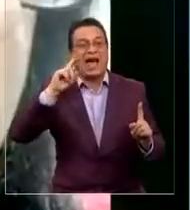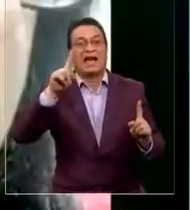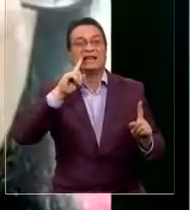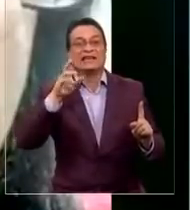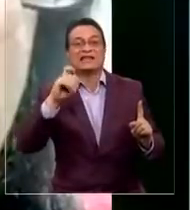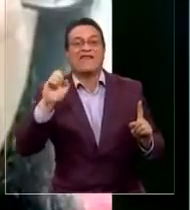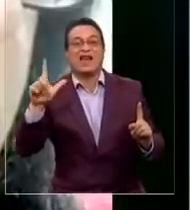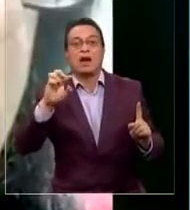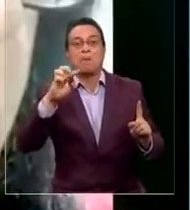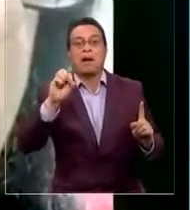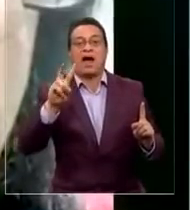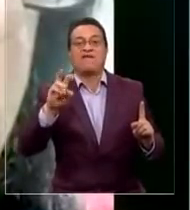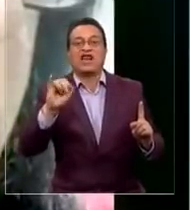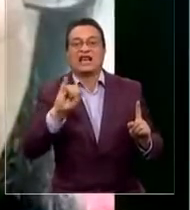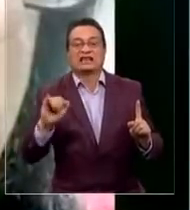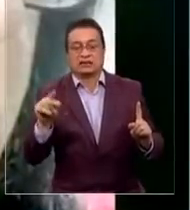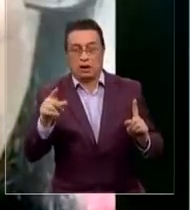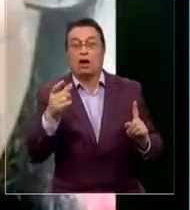escuchamos, Guillermo.